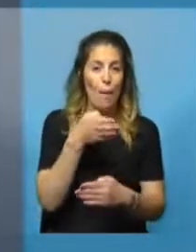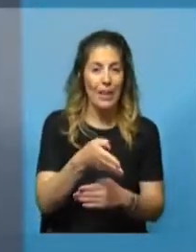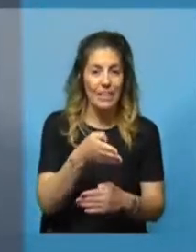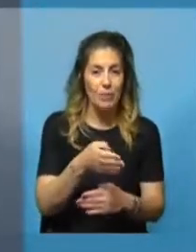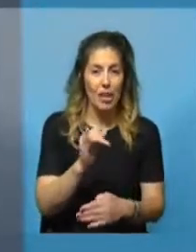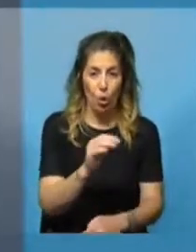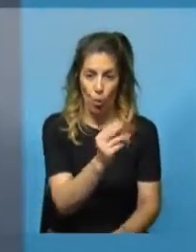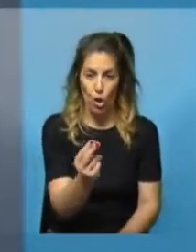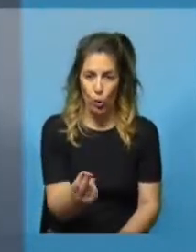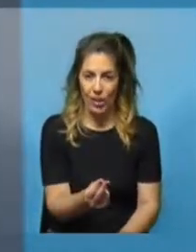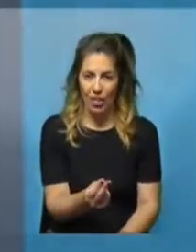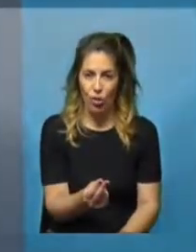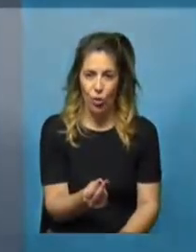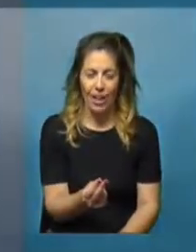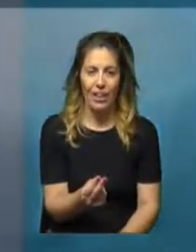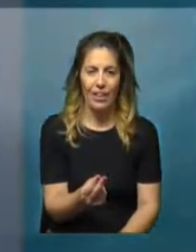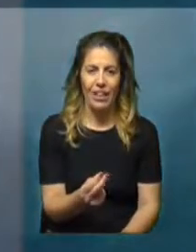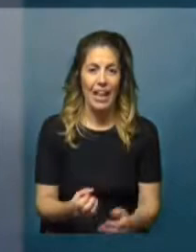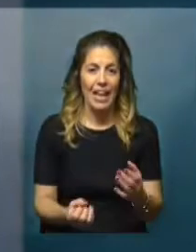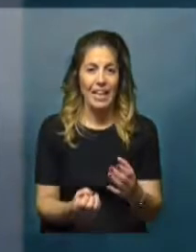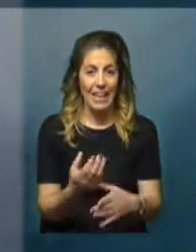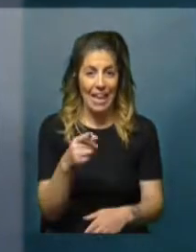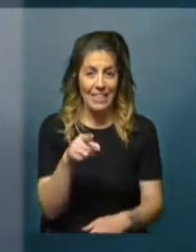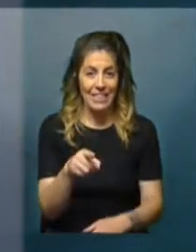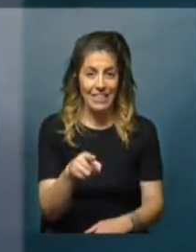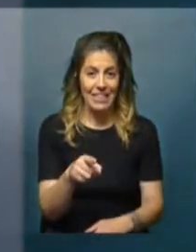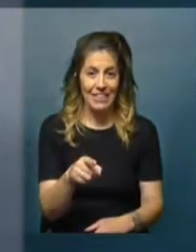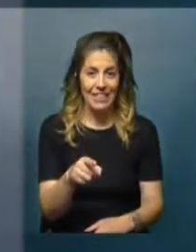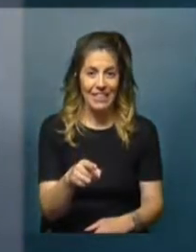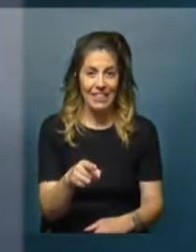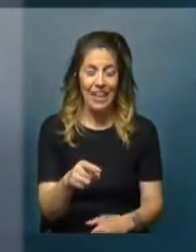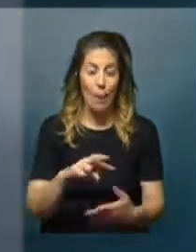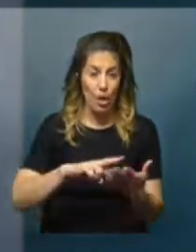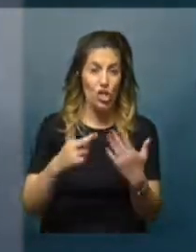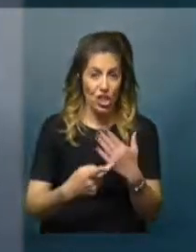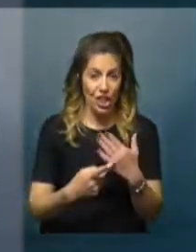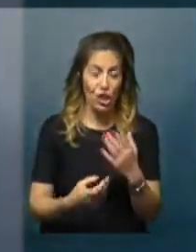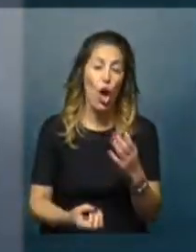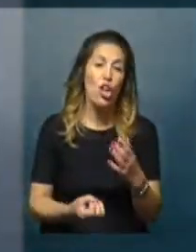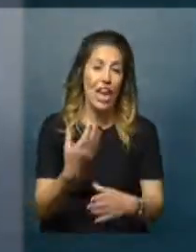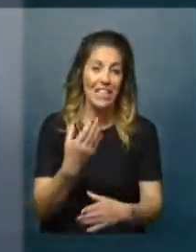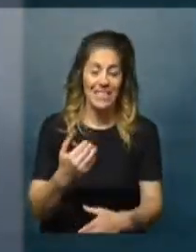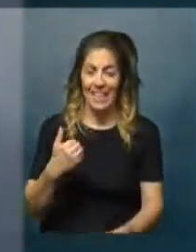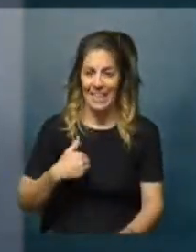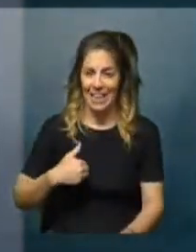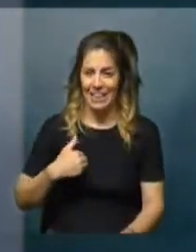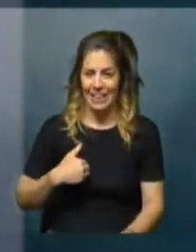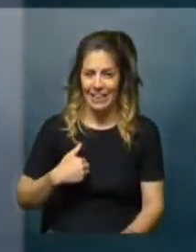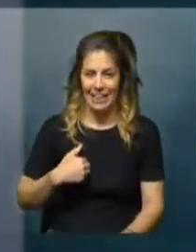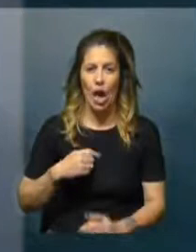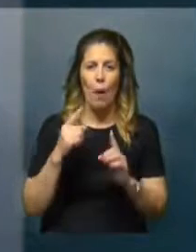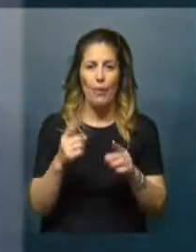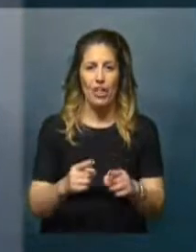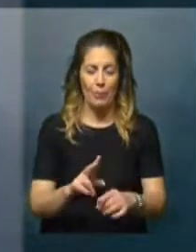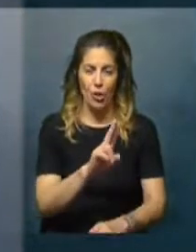ilustradora este y nacen nace como en realidad el proyecto de nace de creaciones argentinas pero también hay una